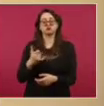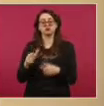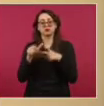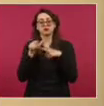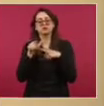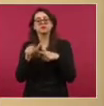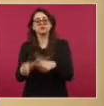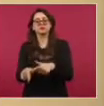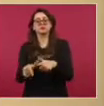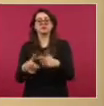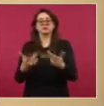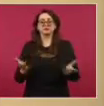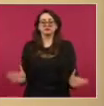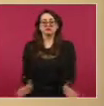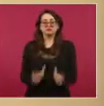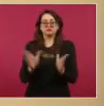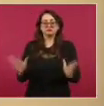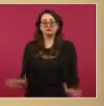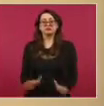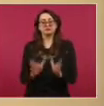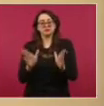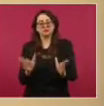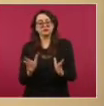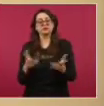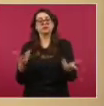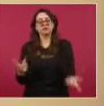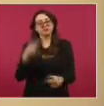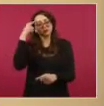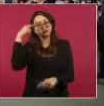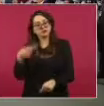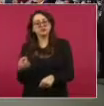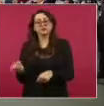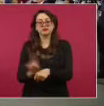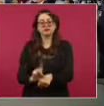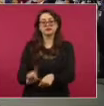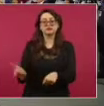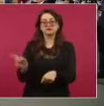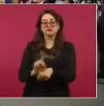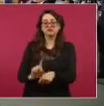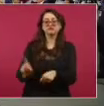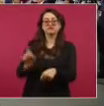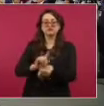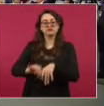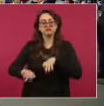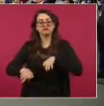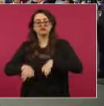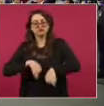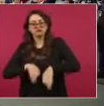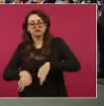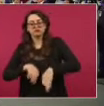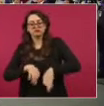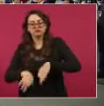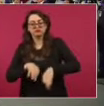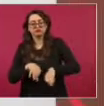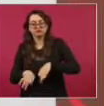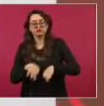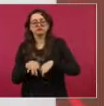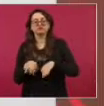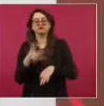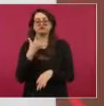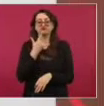seguimos plenos y con ánimo de vida, continuamos en nuestro día a día trabajando en todos los ámbitos que nos